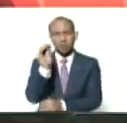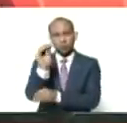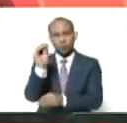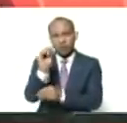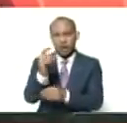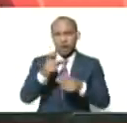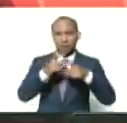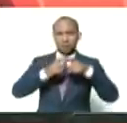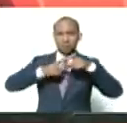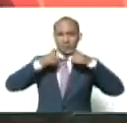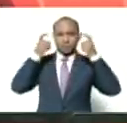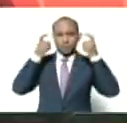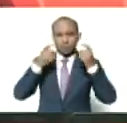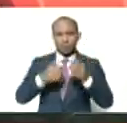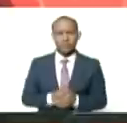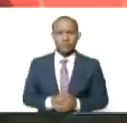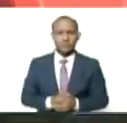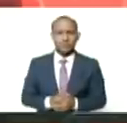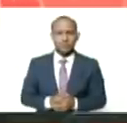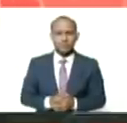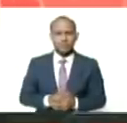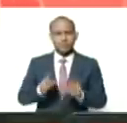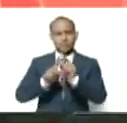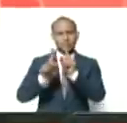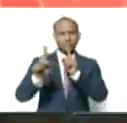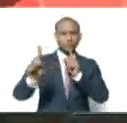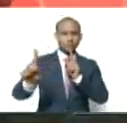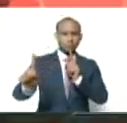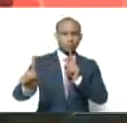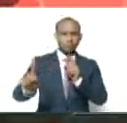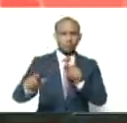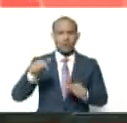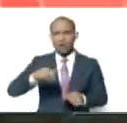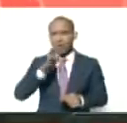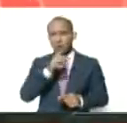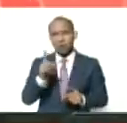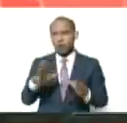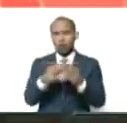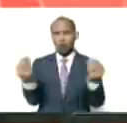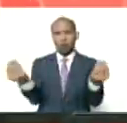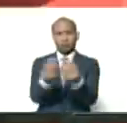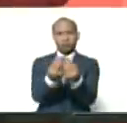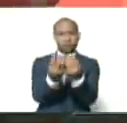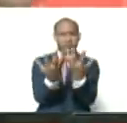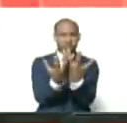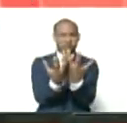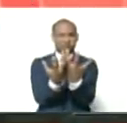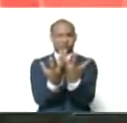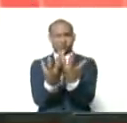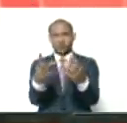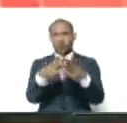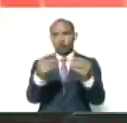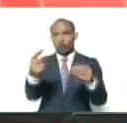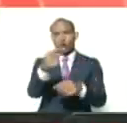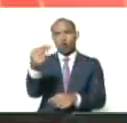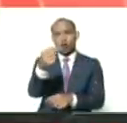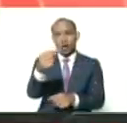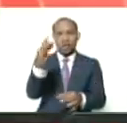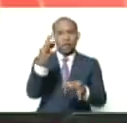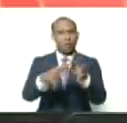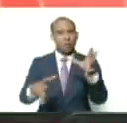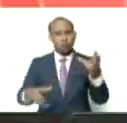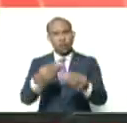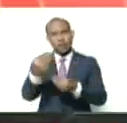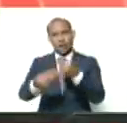la mascarilla, el distanciamiento. Aquí no estamos cumpliendo distanciamiento, pero bueno, es que ustedes todos salieron ya negativos para